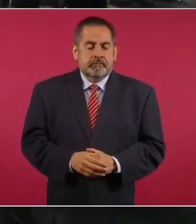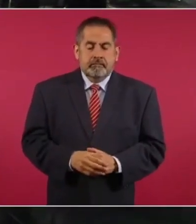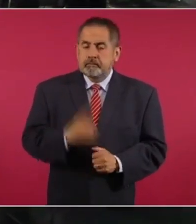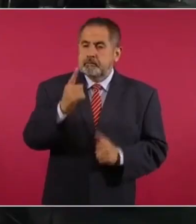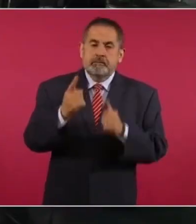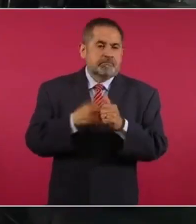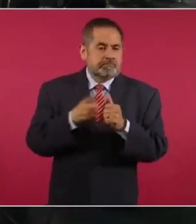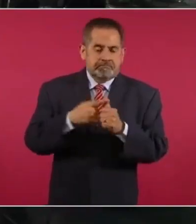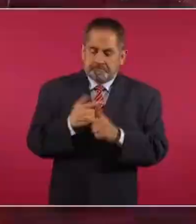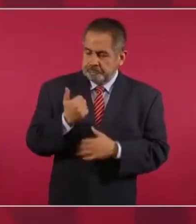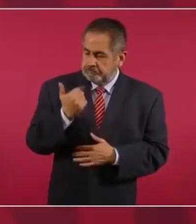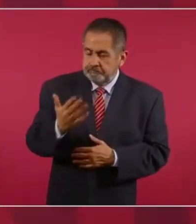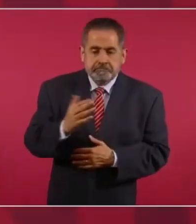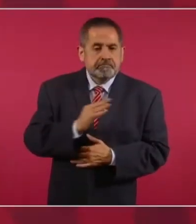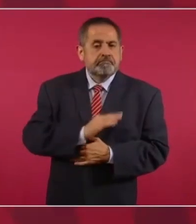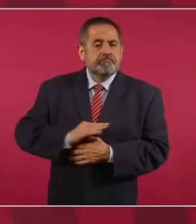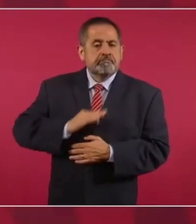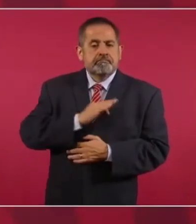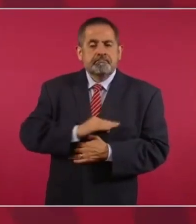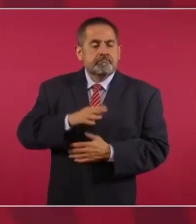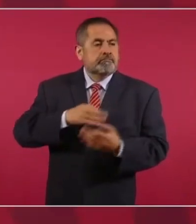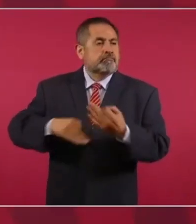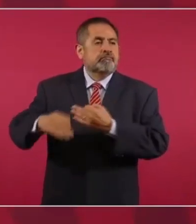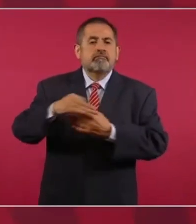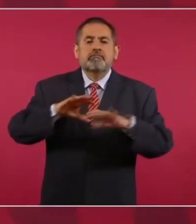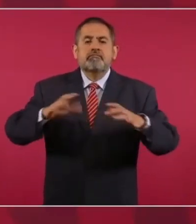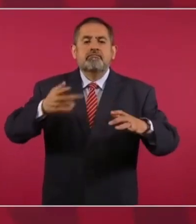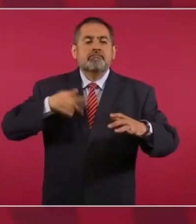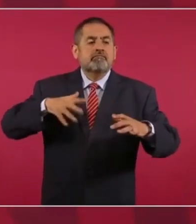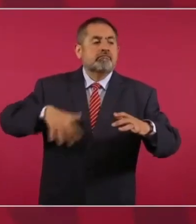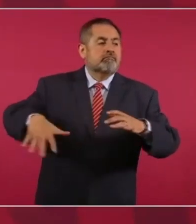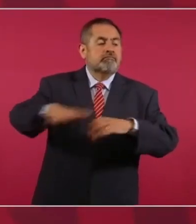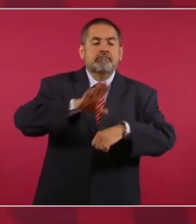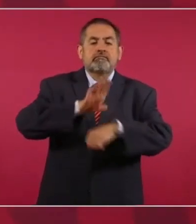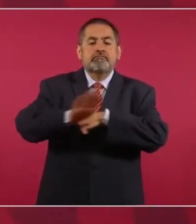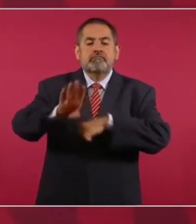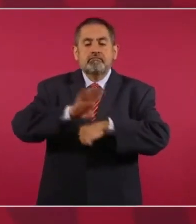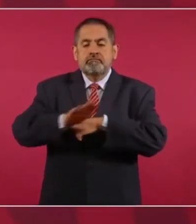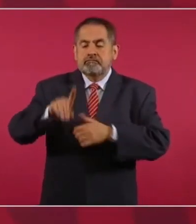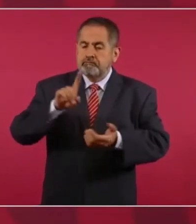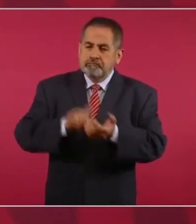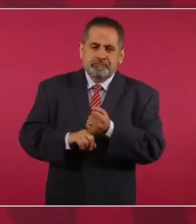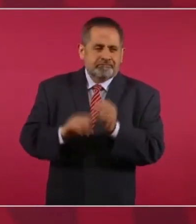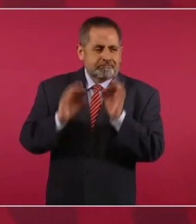felicitar a todos los brasileños, nuestros hermanos,